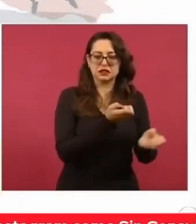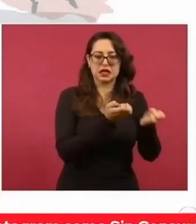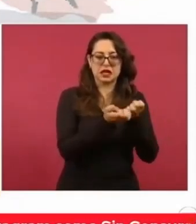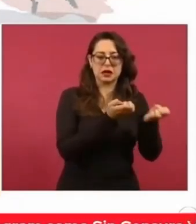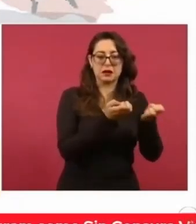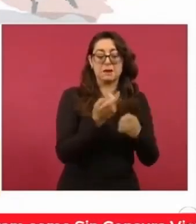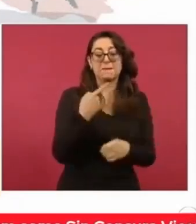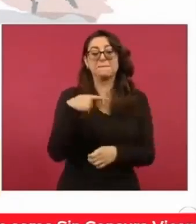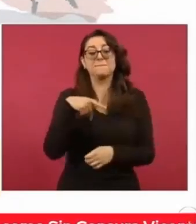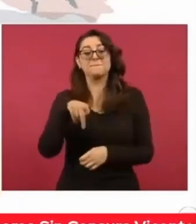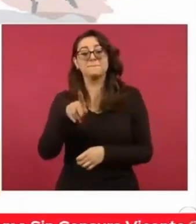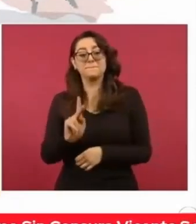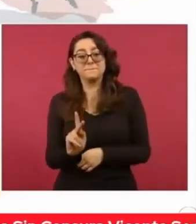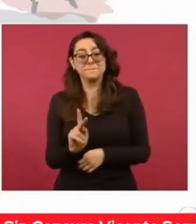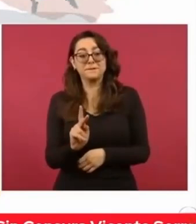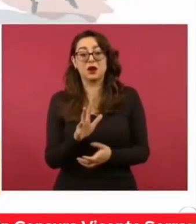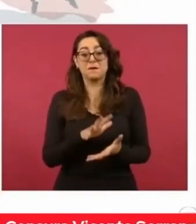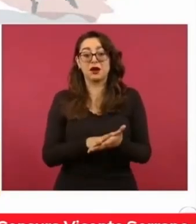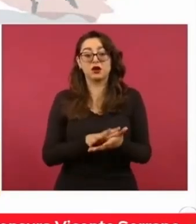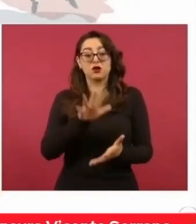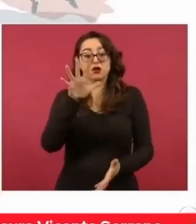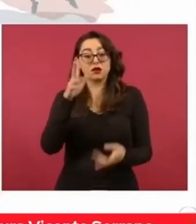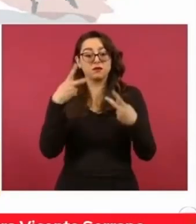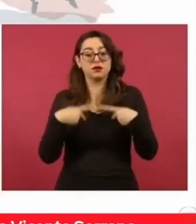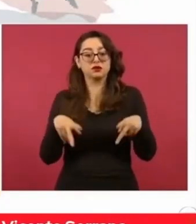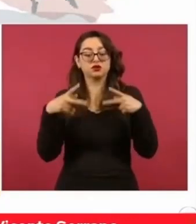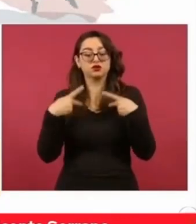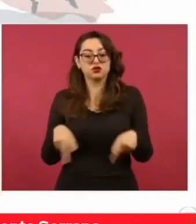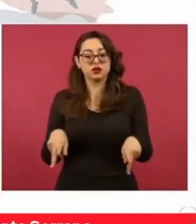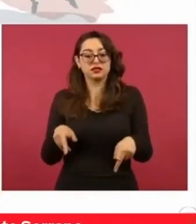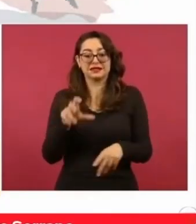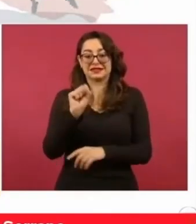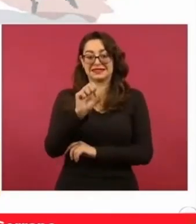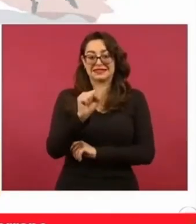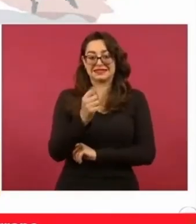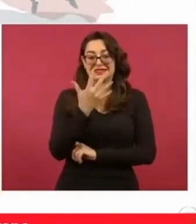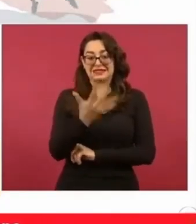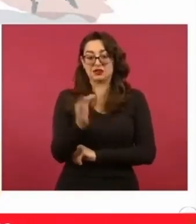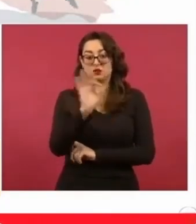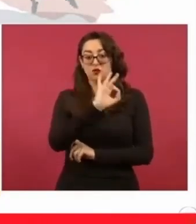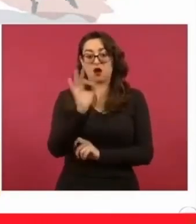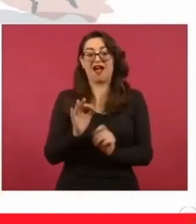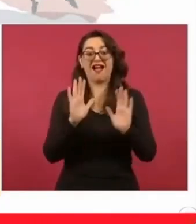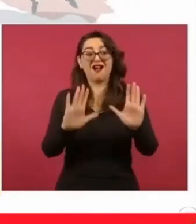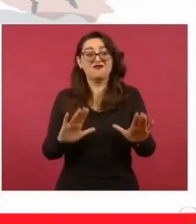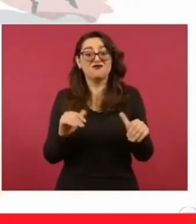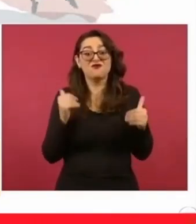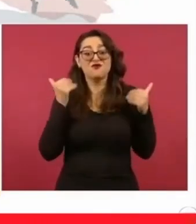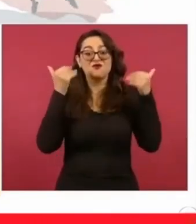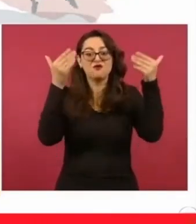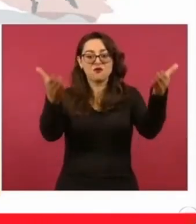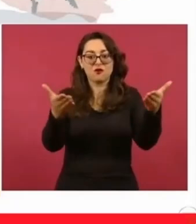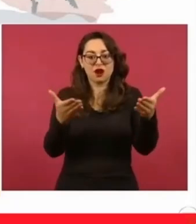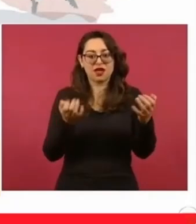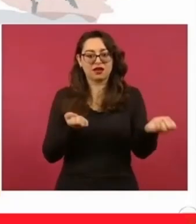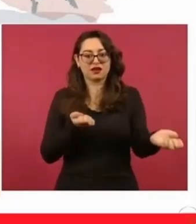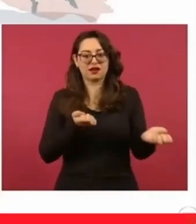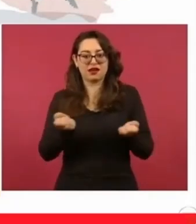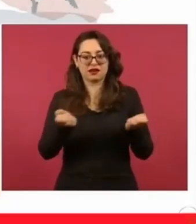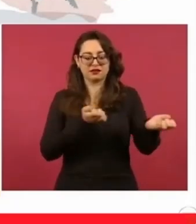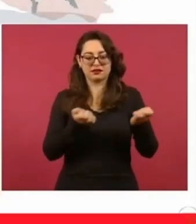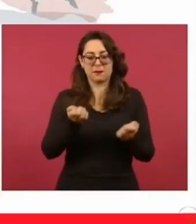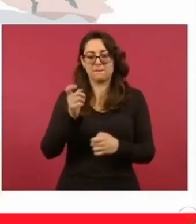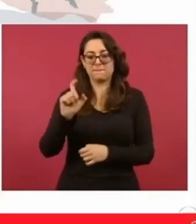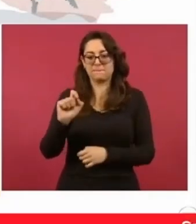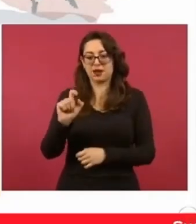el 12% en la casa. Entonces, si el 65% de la población hace ejercicio, se ejercita en el